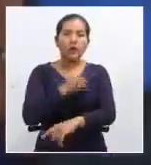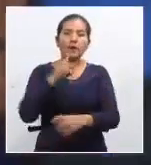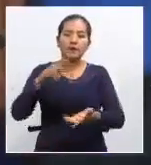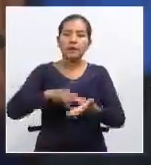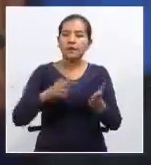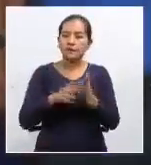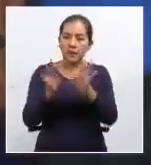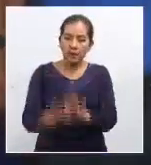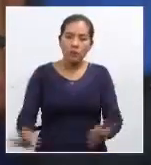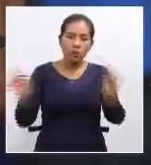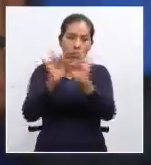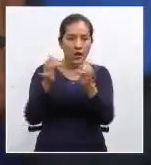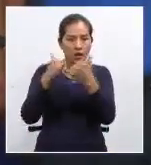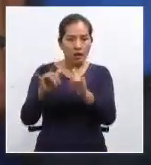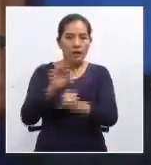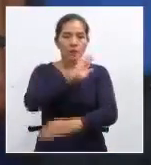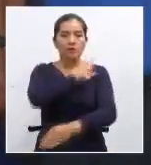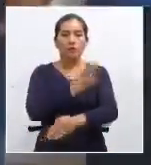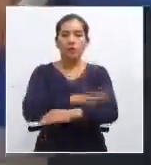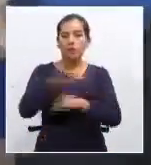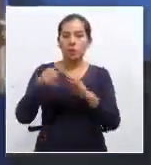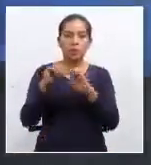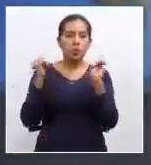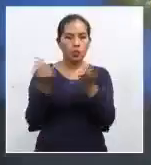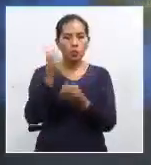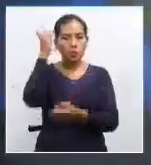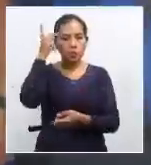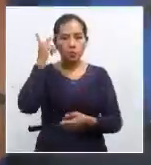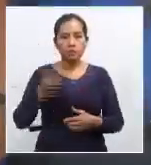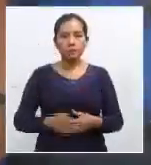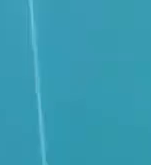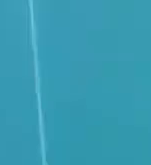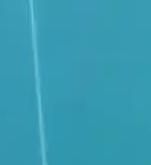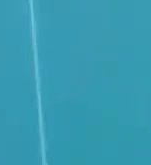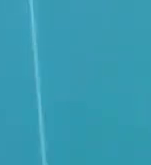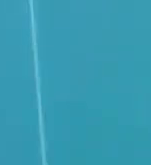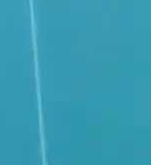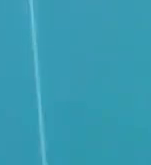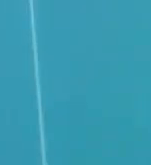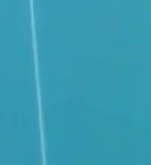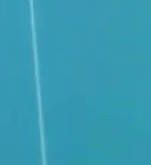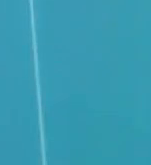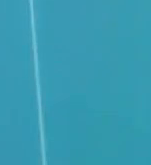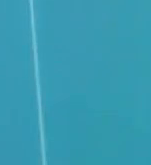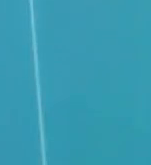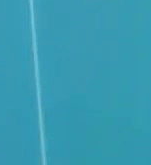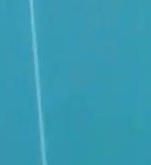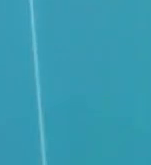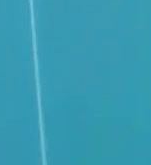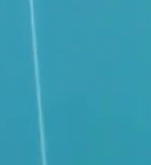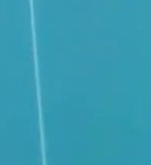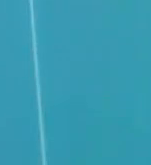para fortalecer al instrumento político. Diferentes sectores sociales de Pando...